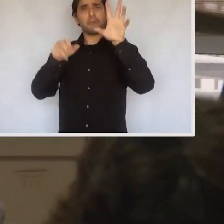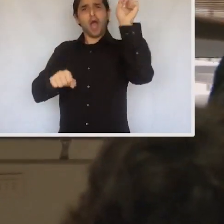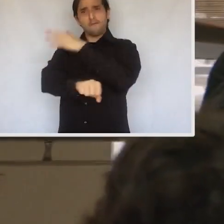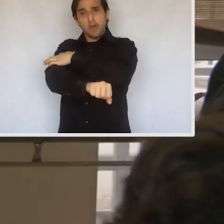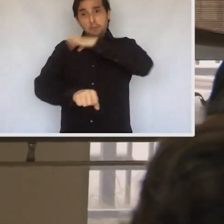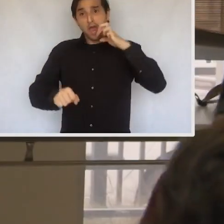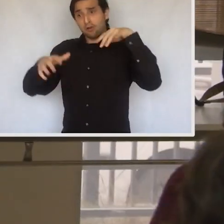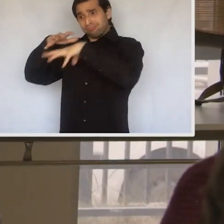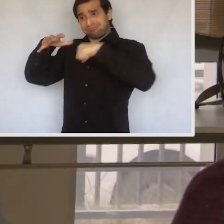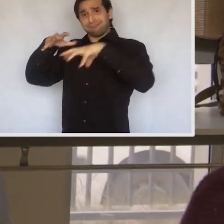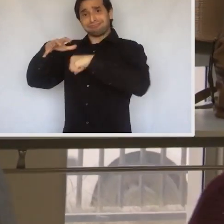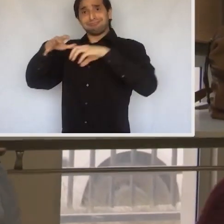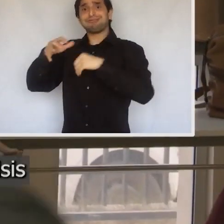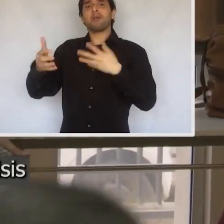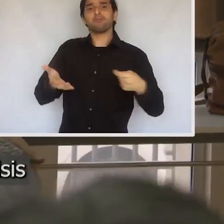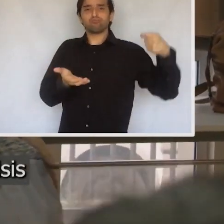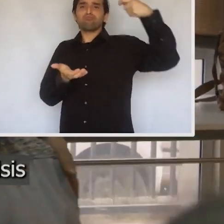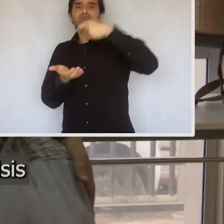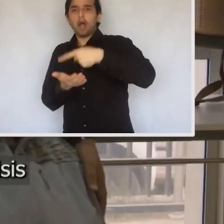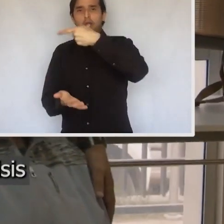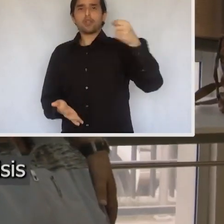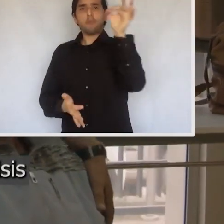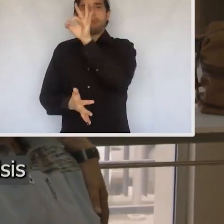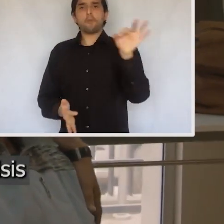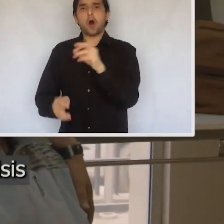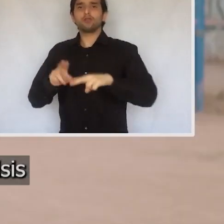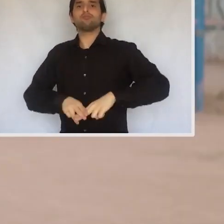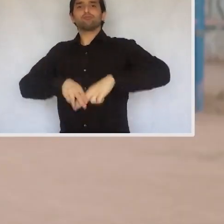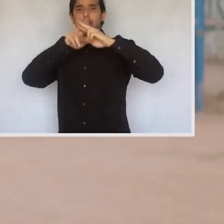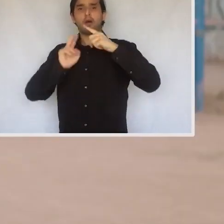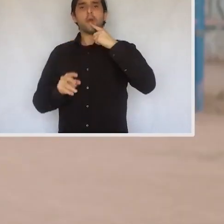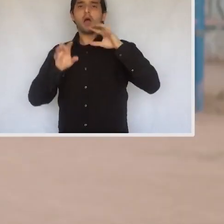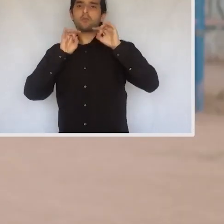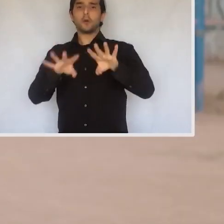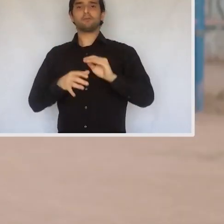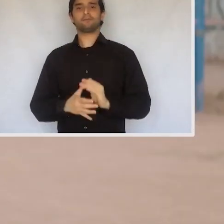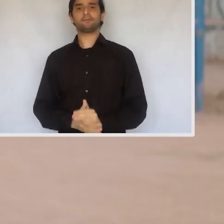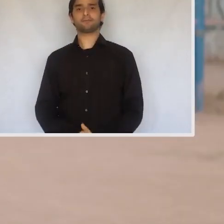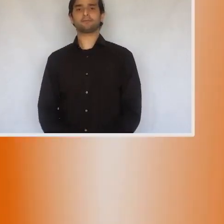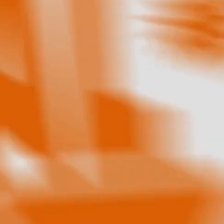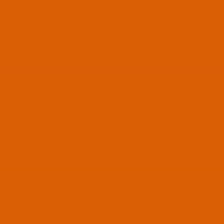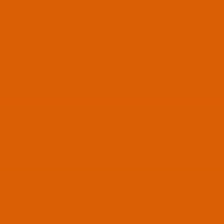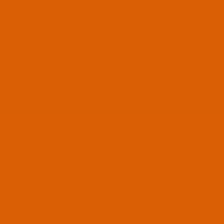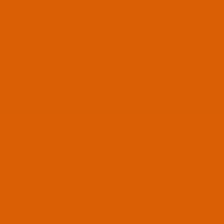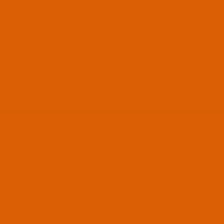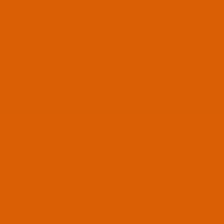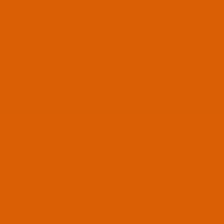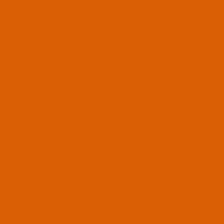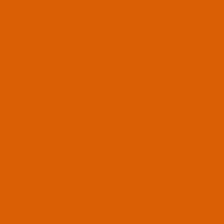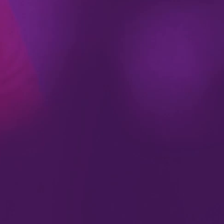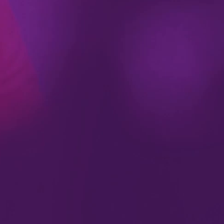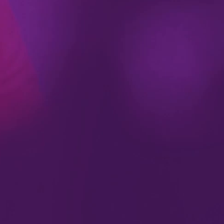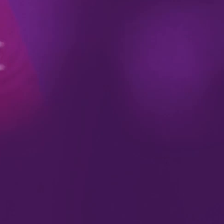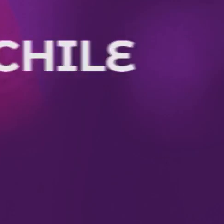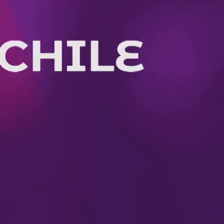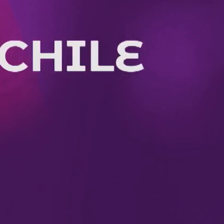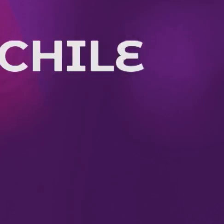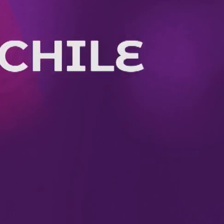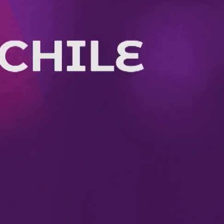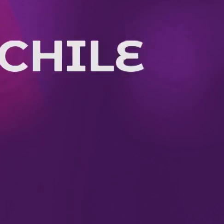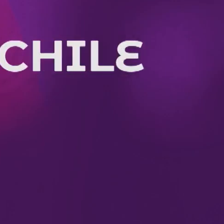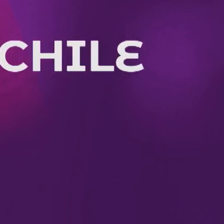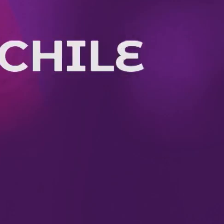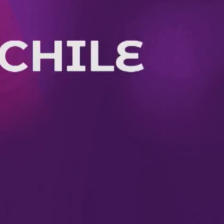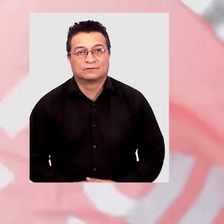100% de los fondos de la AFP que debieron retirar para enfrentar la crisis. Palabra radical. Palabra radical.